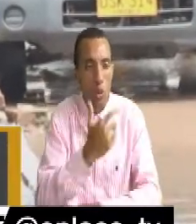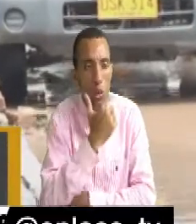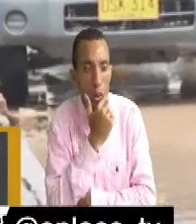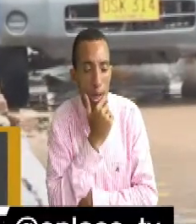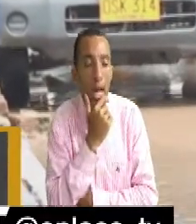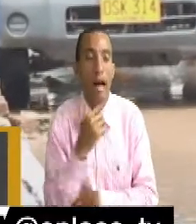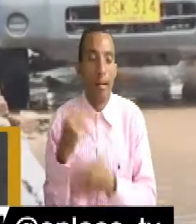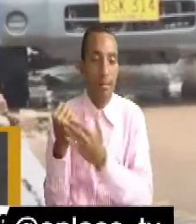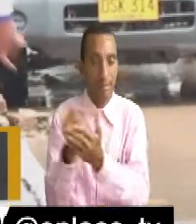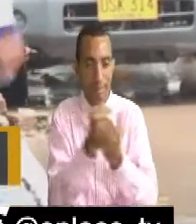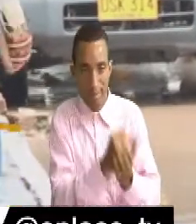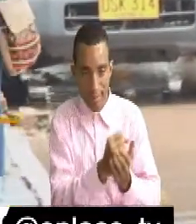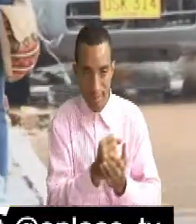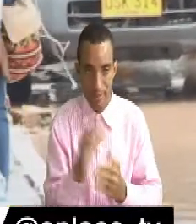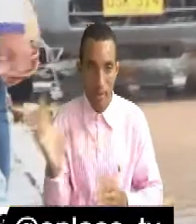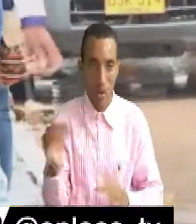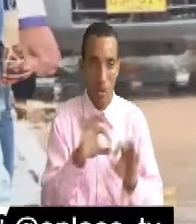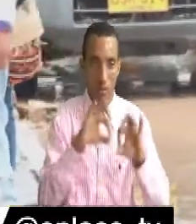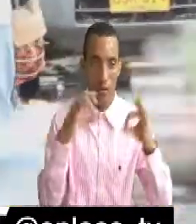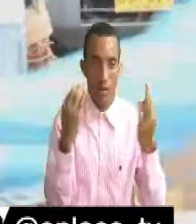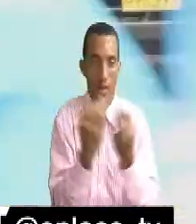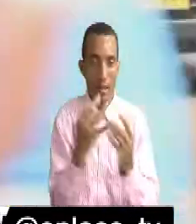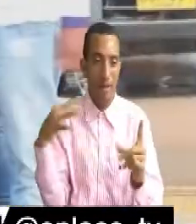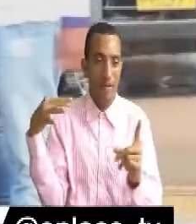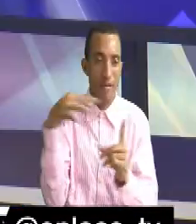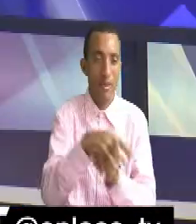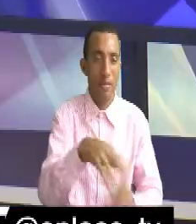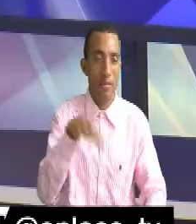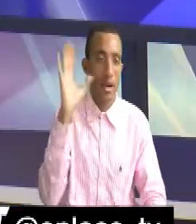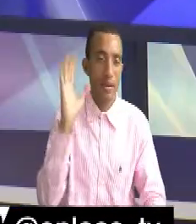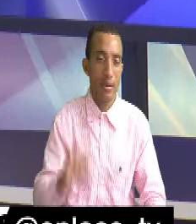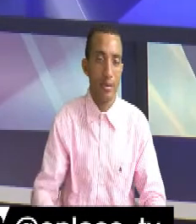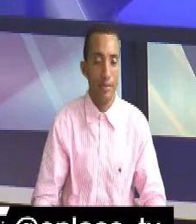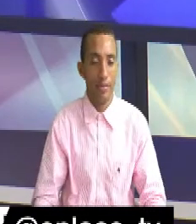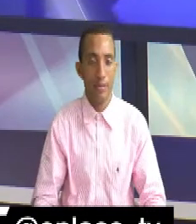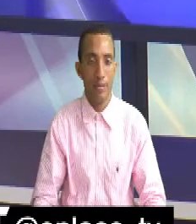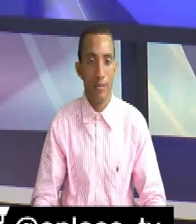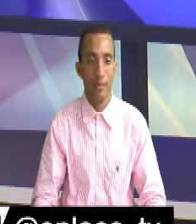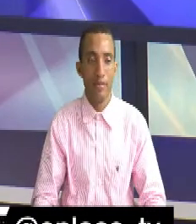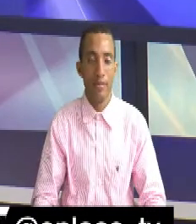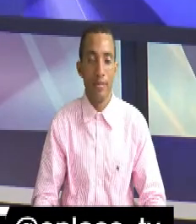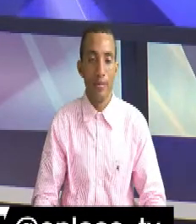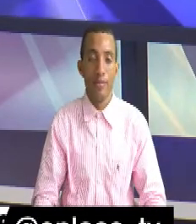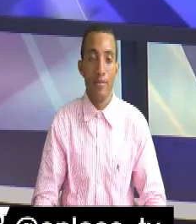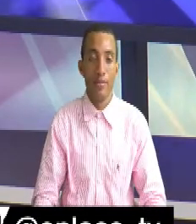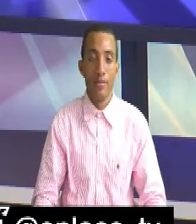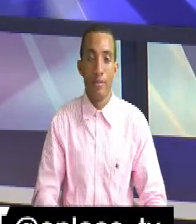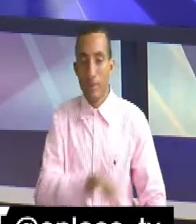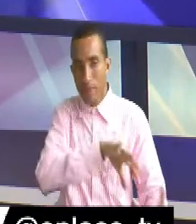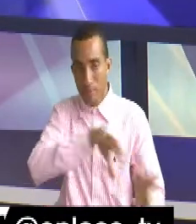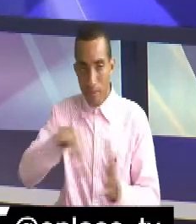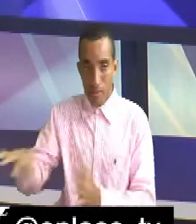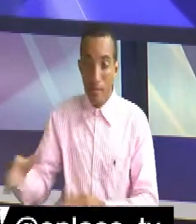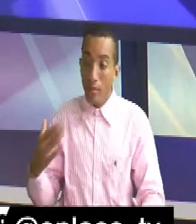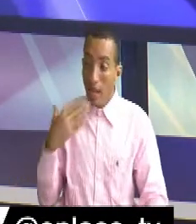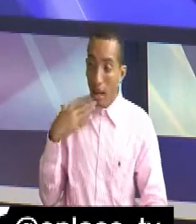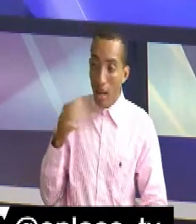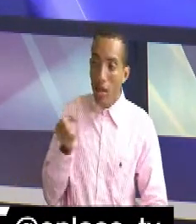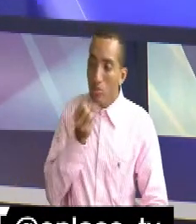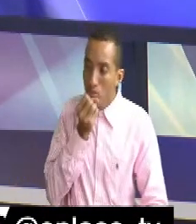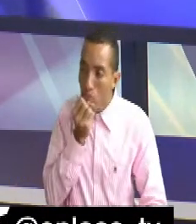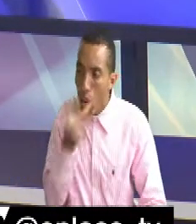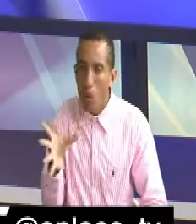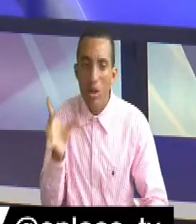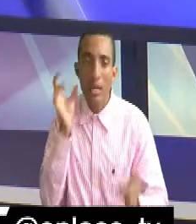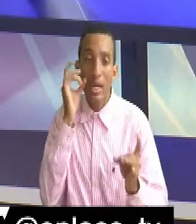acciones respectivas con las familias más afectadas. Y una grave denuncia hizo una mujer. Asegura que a su